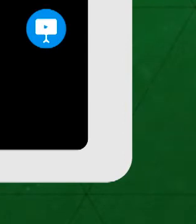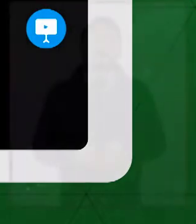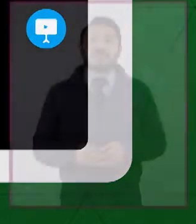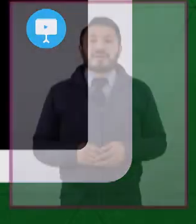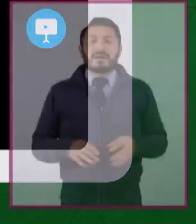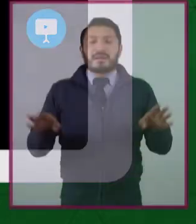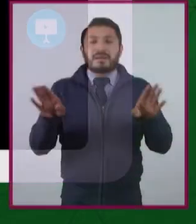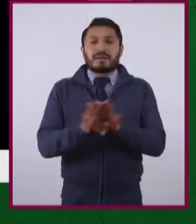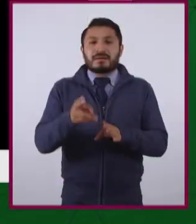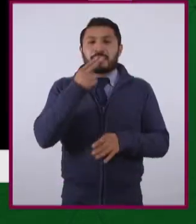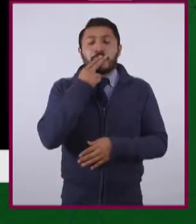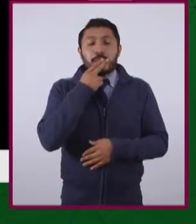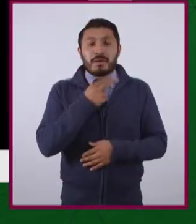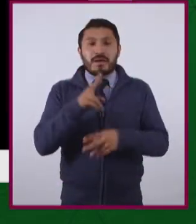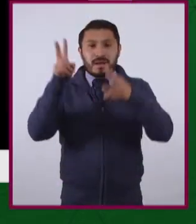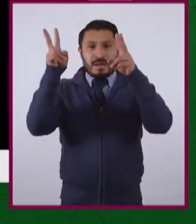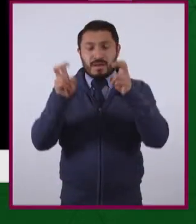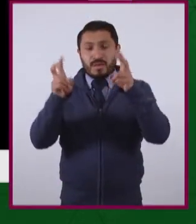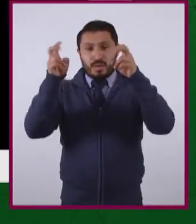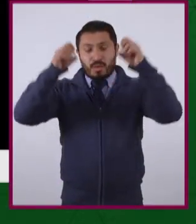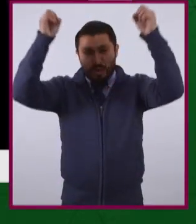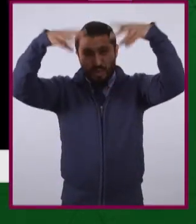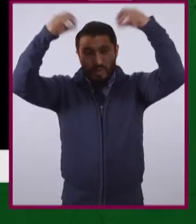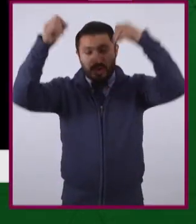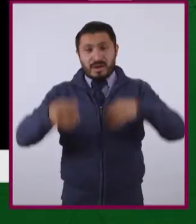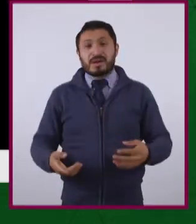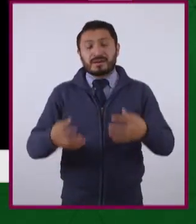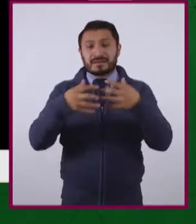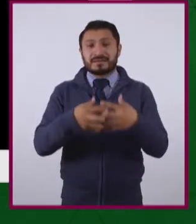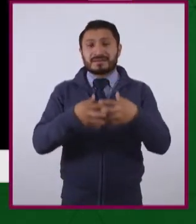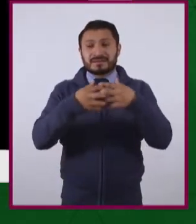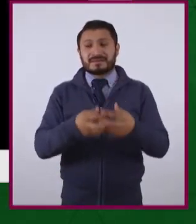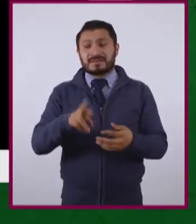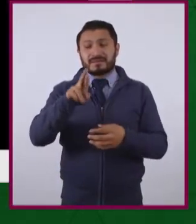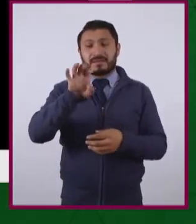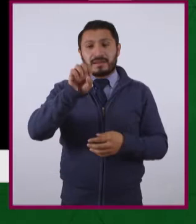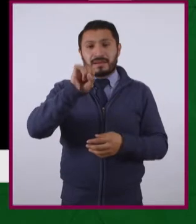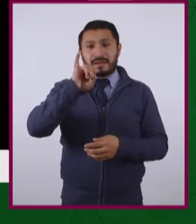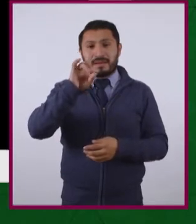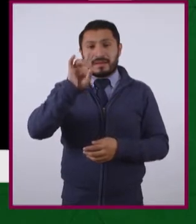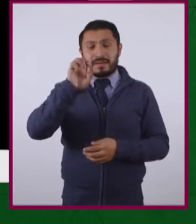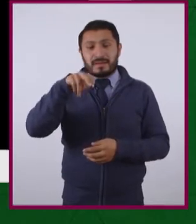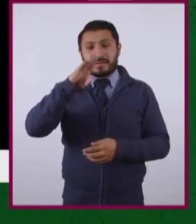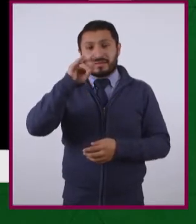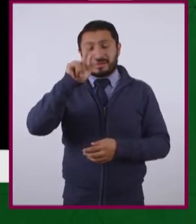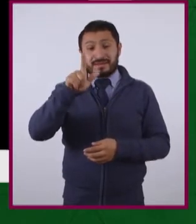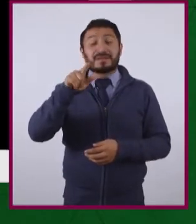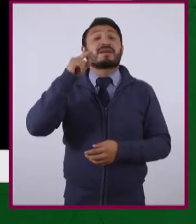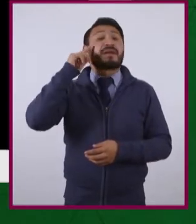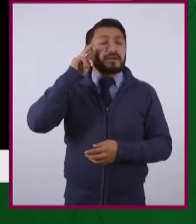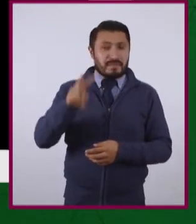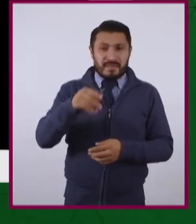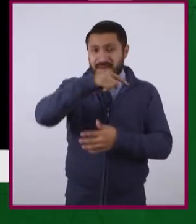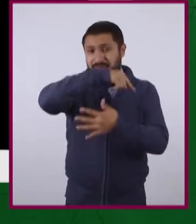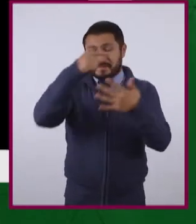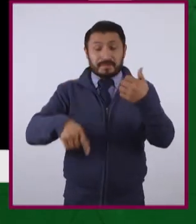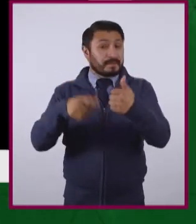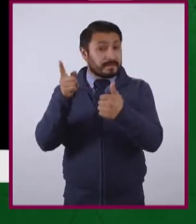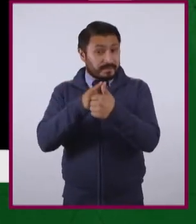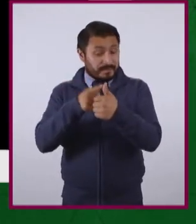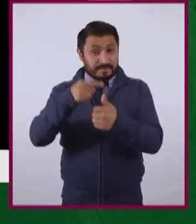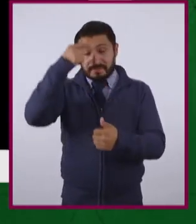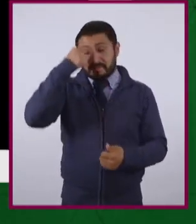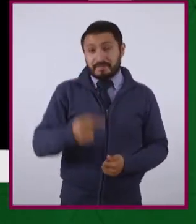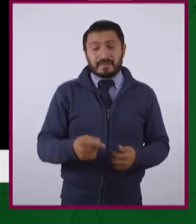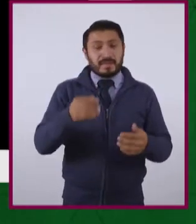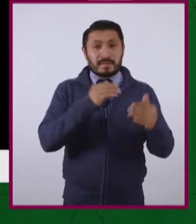¿Cómo funciona la cosecha de lluvia en un sistema residencial? Aquí vamos a ver los 6 pasos esenciales para lograr